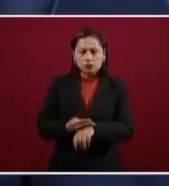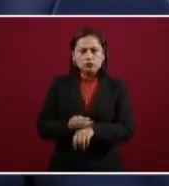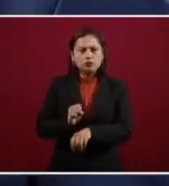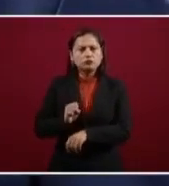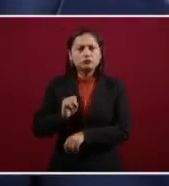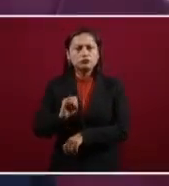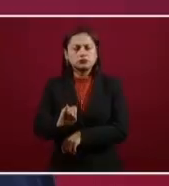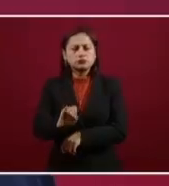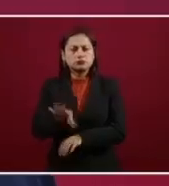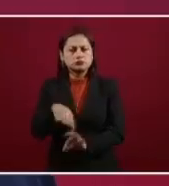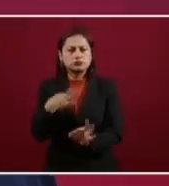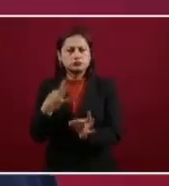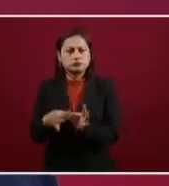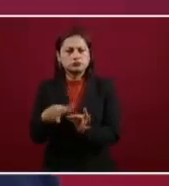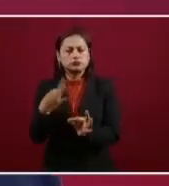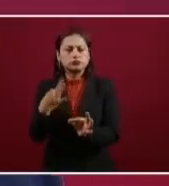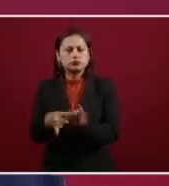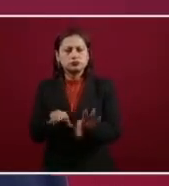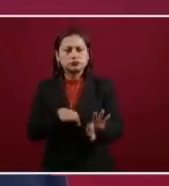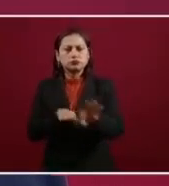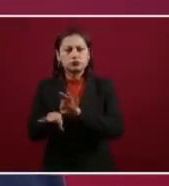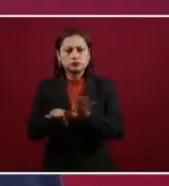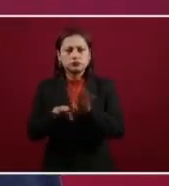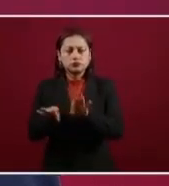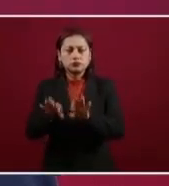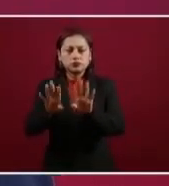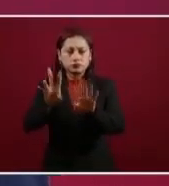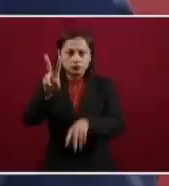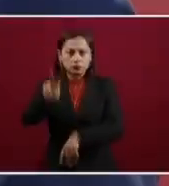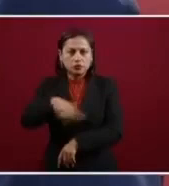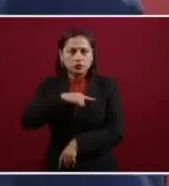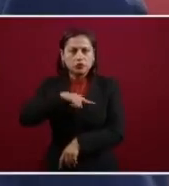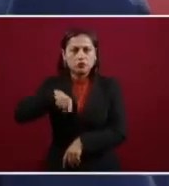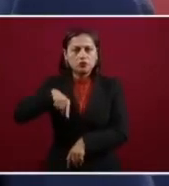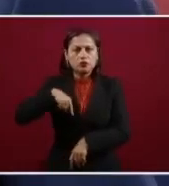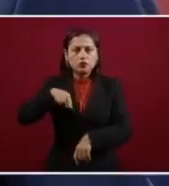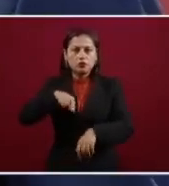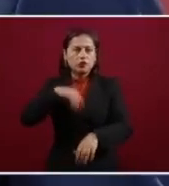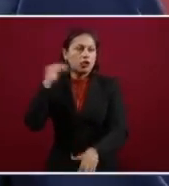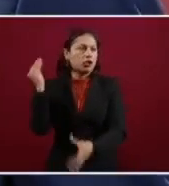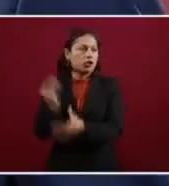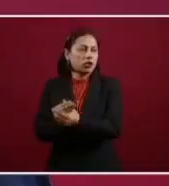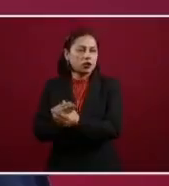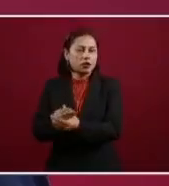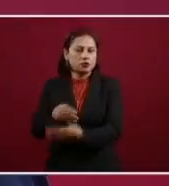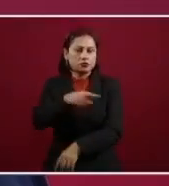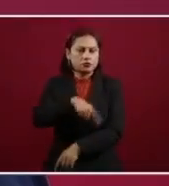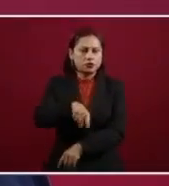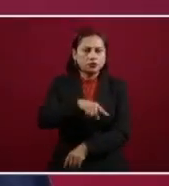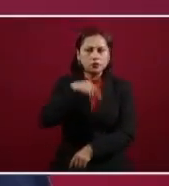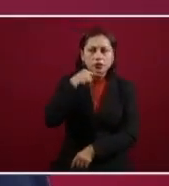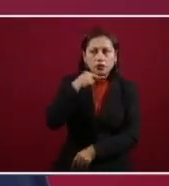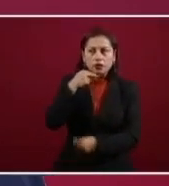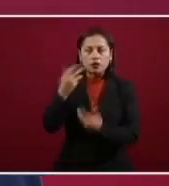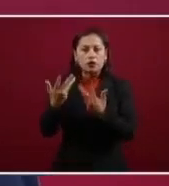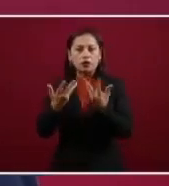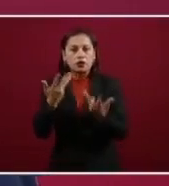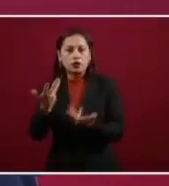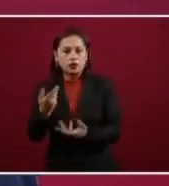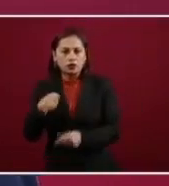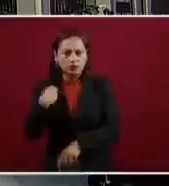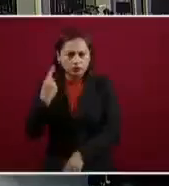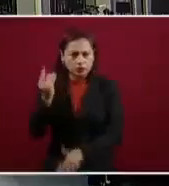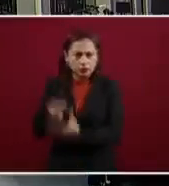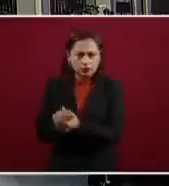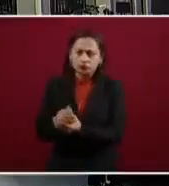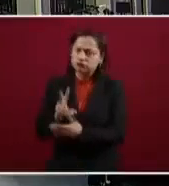estamos desatendiendo esto que tanto le preocupa a la gente además con mucha razón